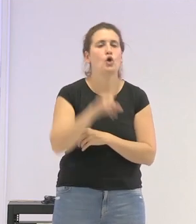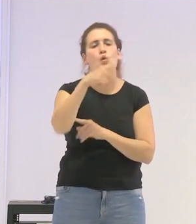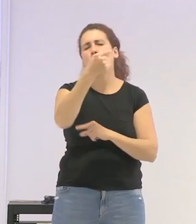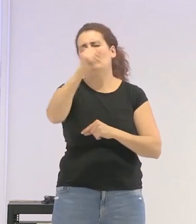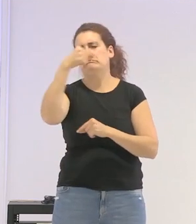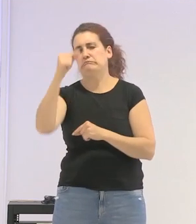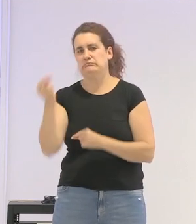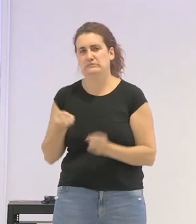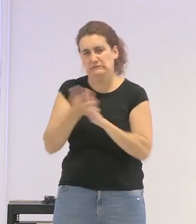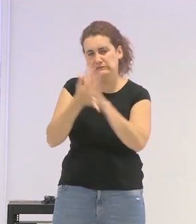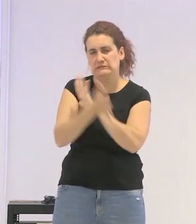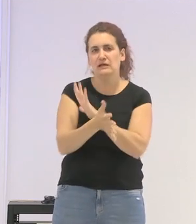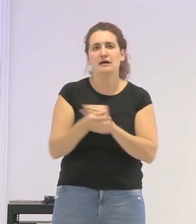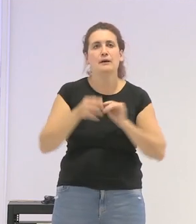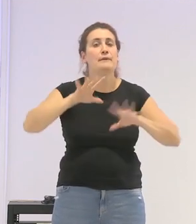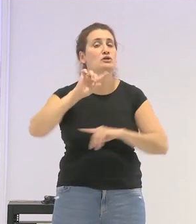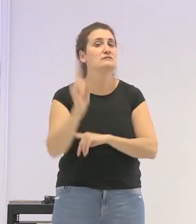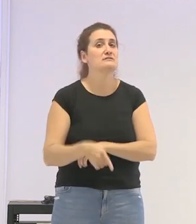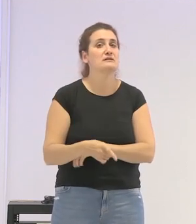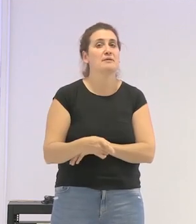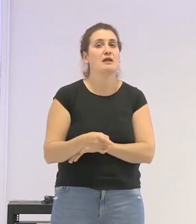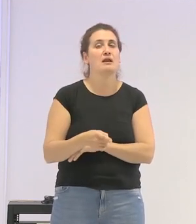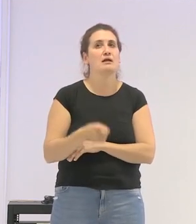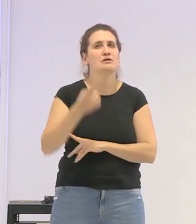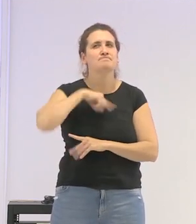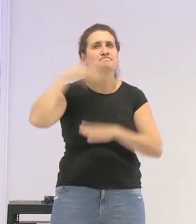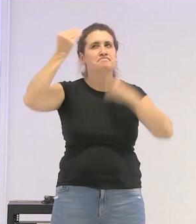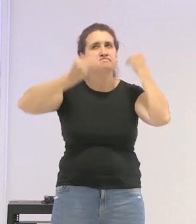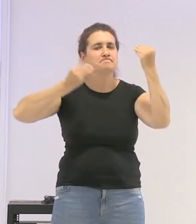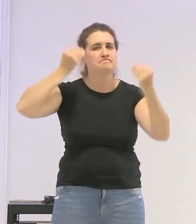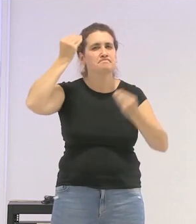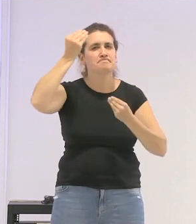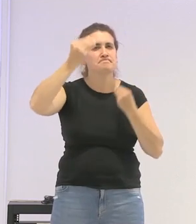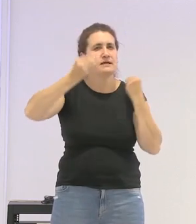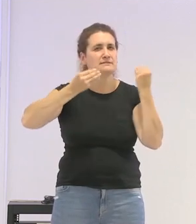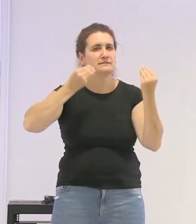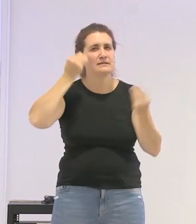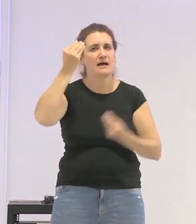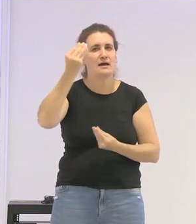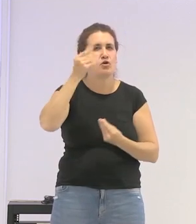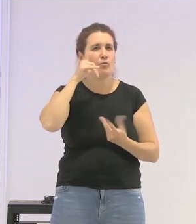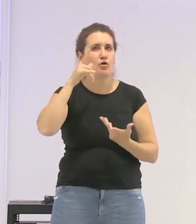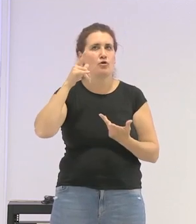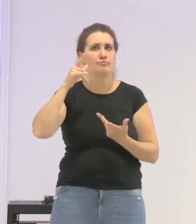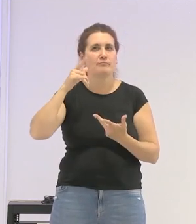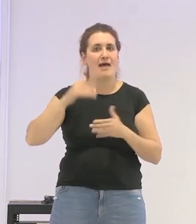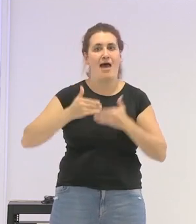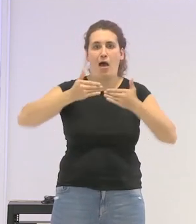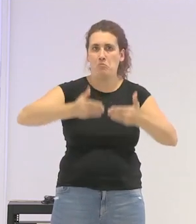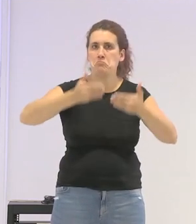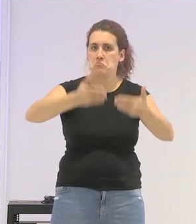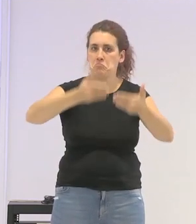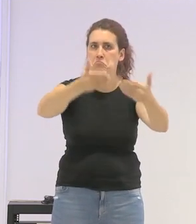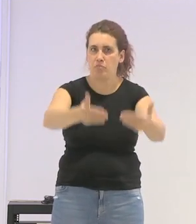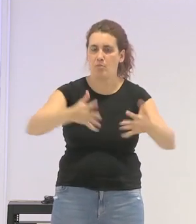pinceladas. Pero también solemos pensar que tiene que ver un poco con una oleada de avances que se ha producido, ¿no?